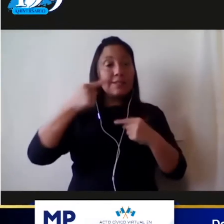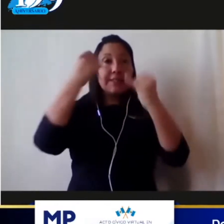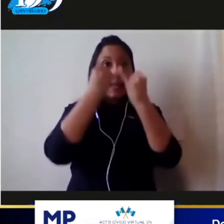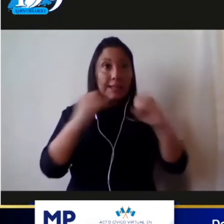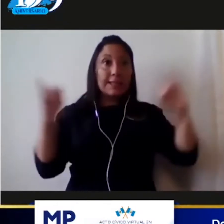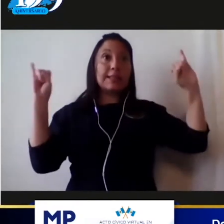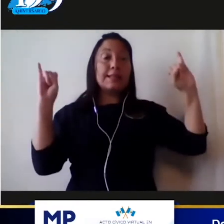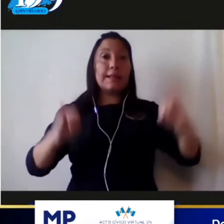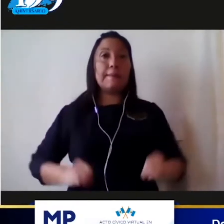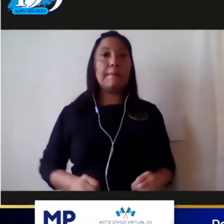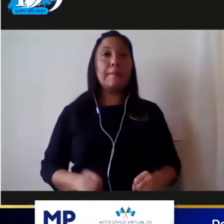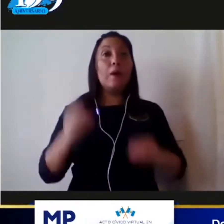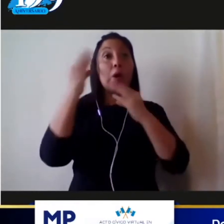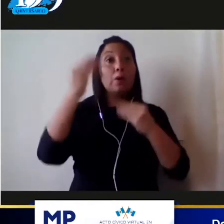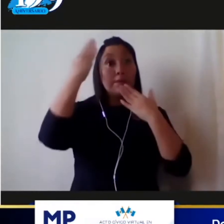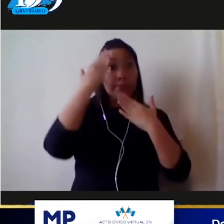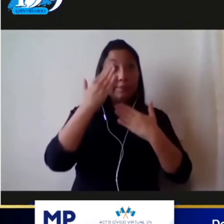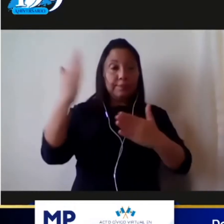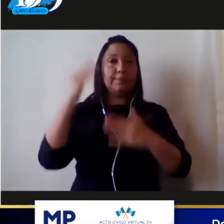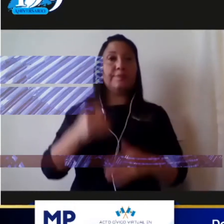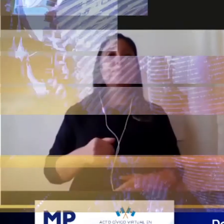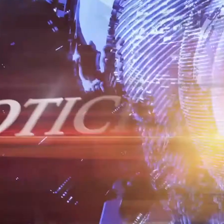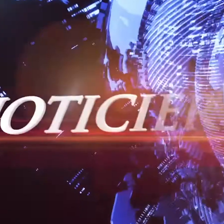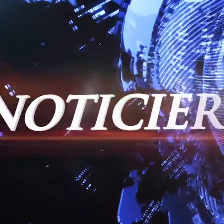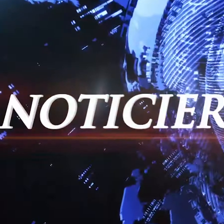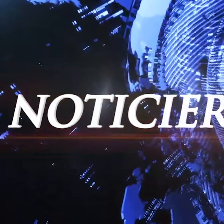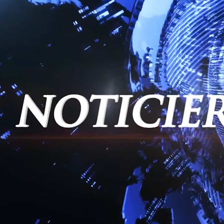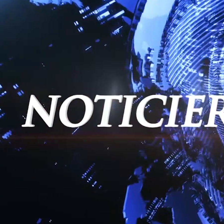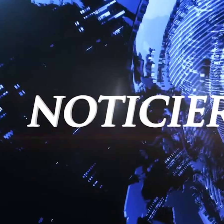Independencia. Muchas gracias y que Dios les bendiga.